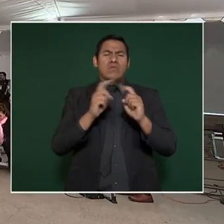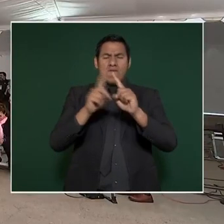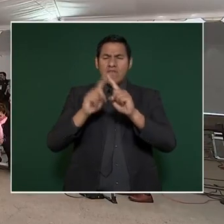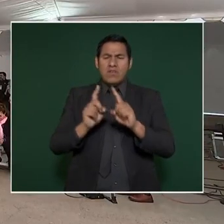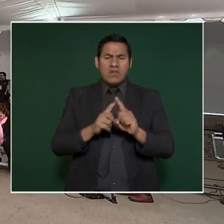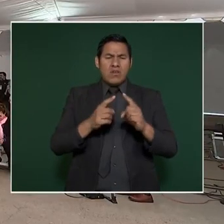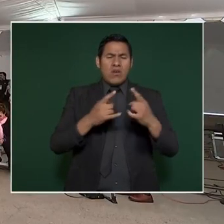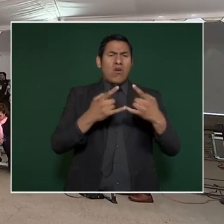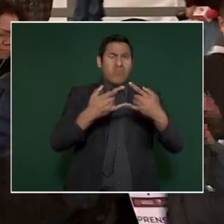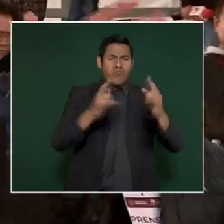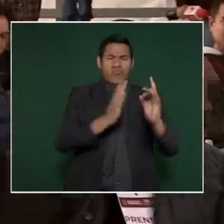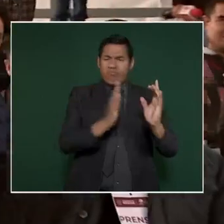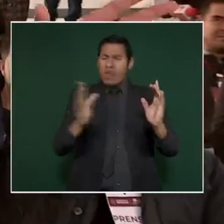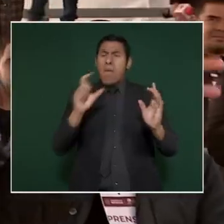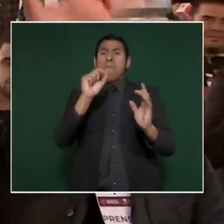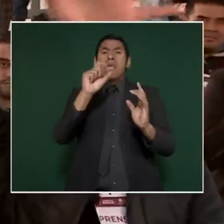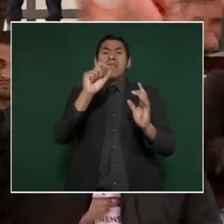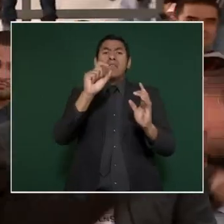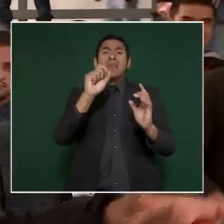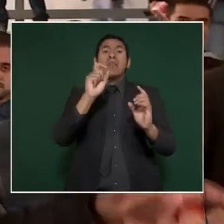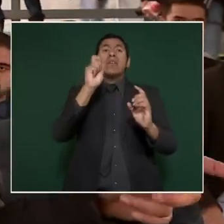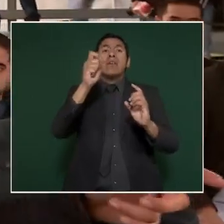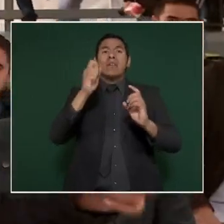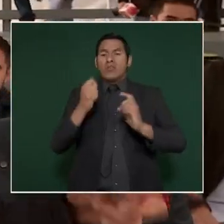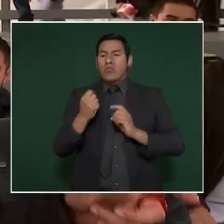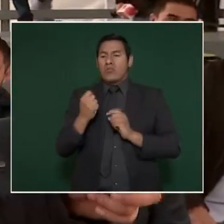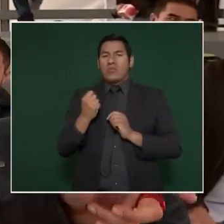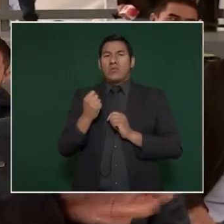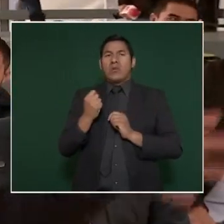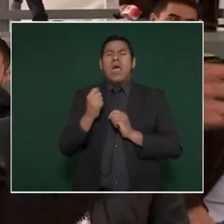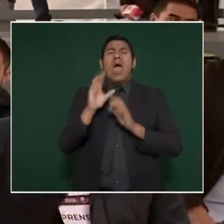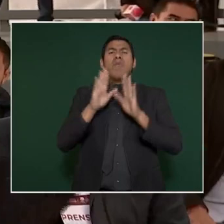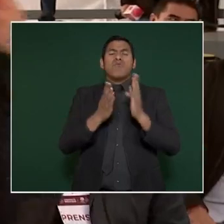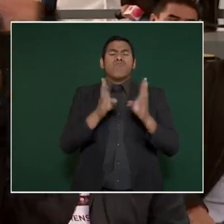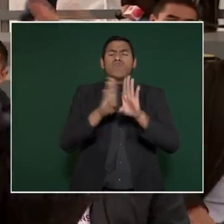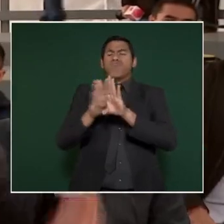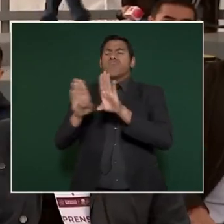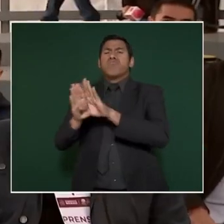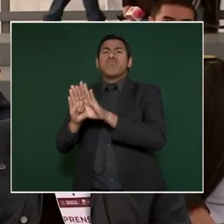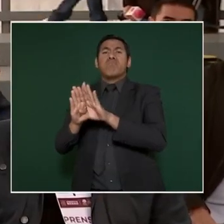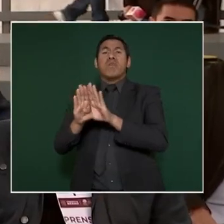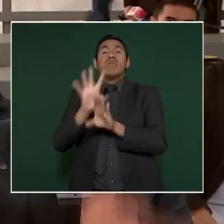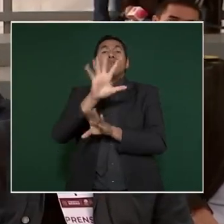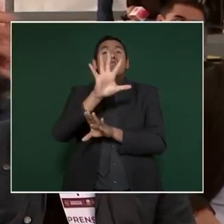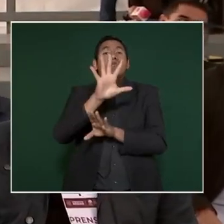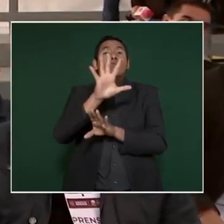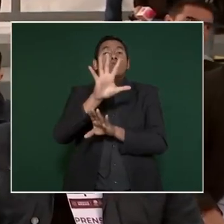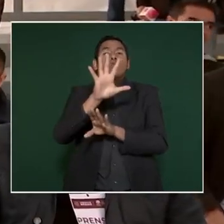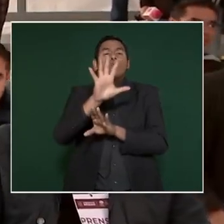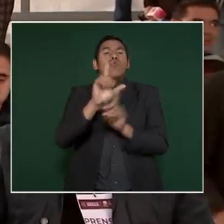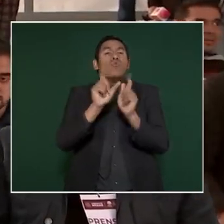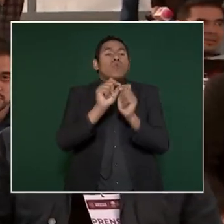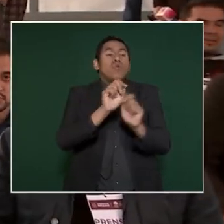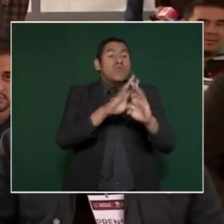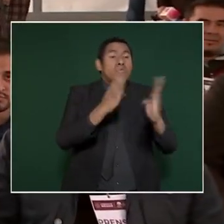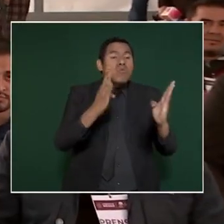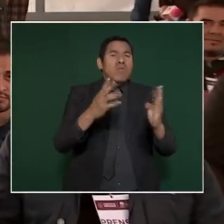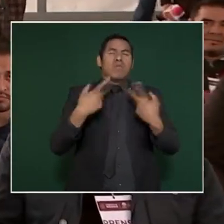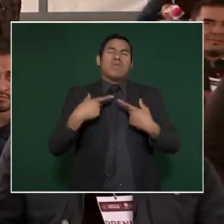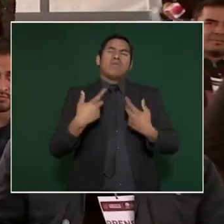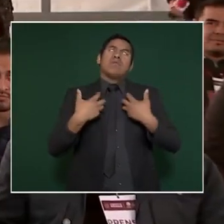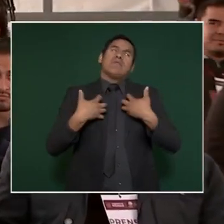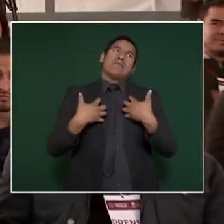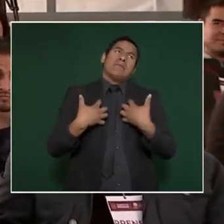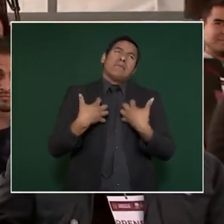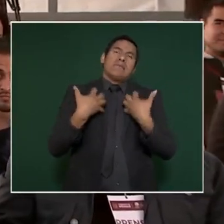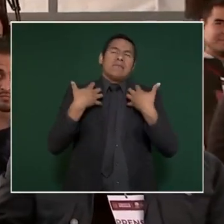puertas abiertas y hay veces que solo están 13 puertas abiertas a veces hasta cinco y la gente viene enojada